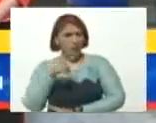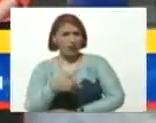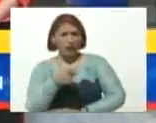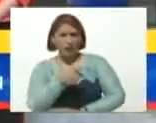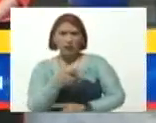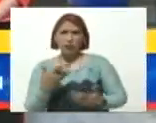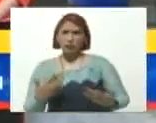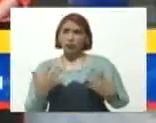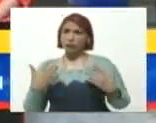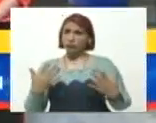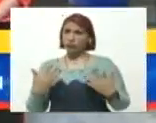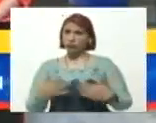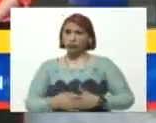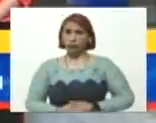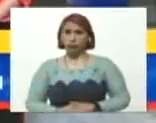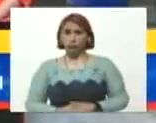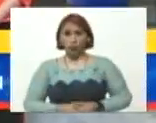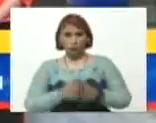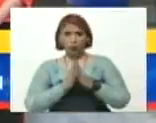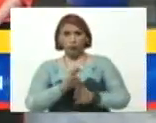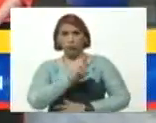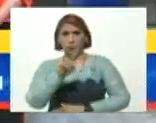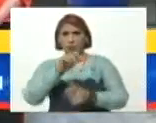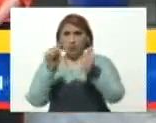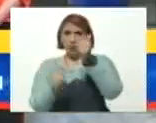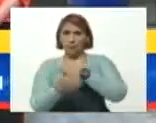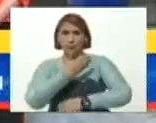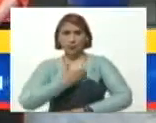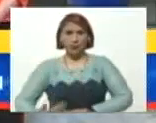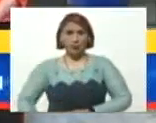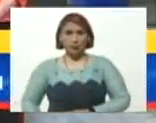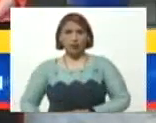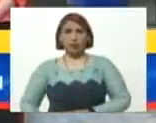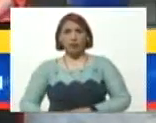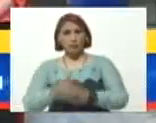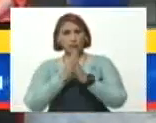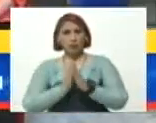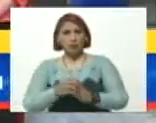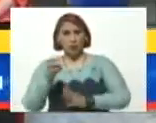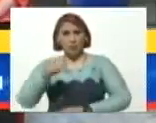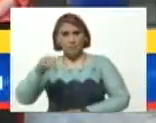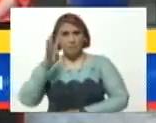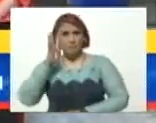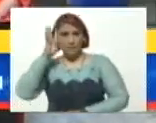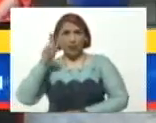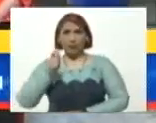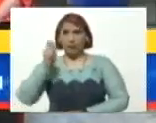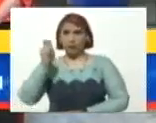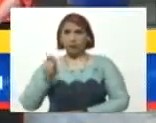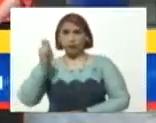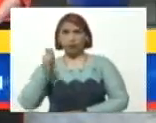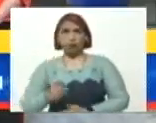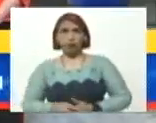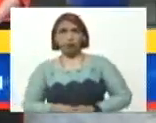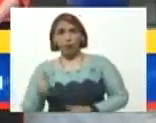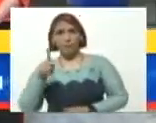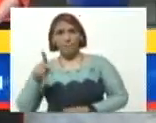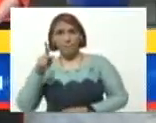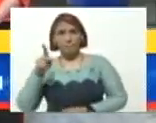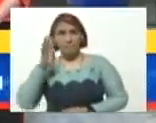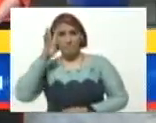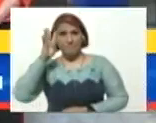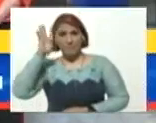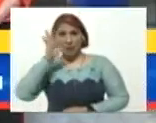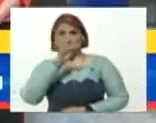pronto, señora vicepresidenta, ministro Mervin Maldonado, diputado Pedro Infante,